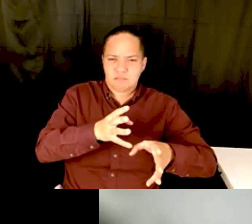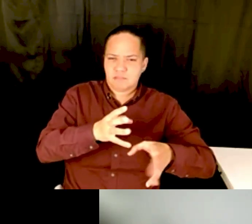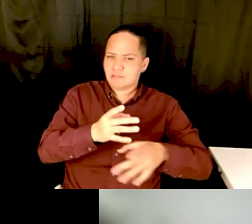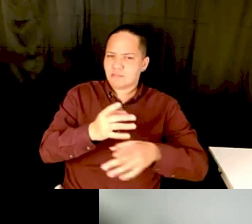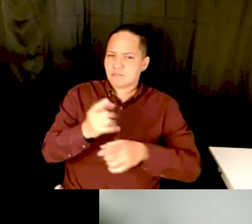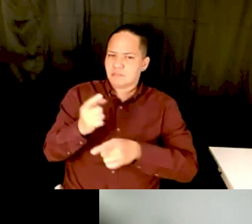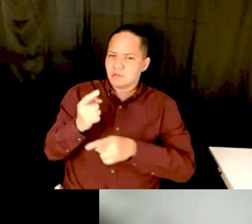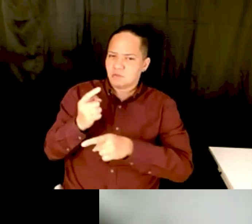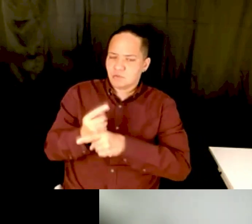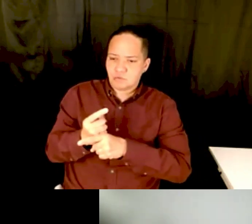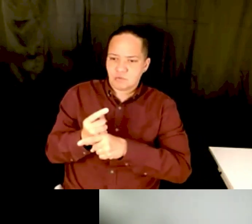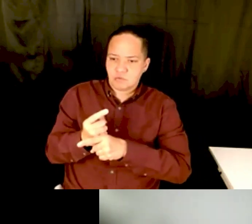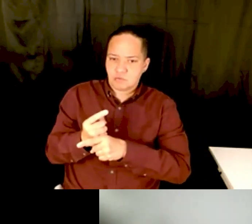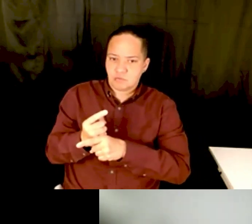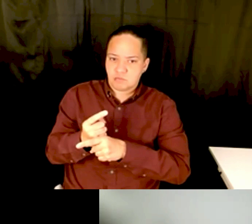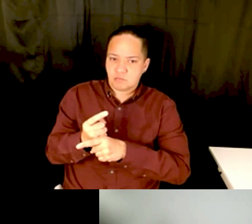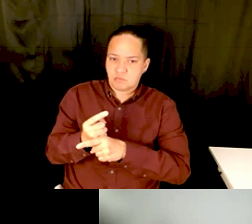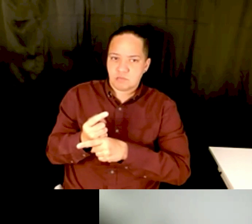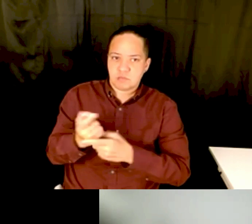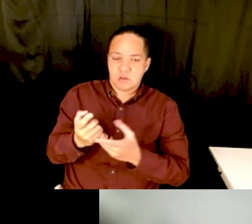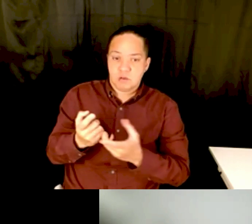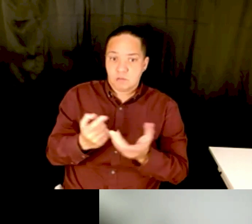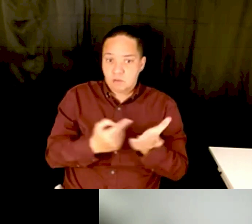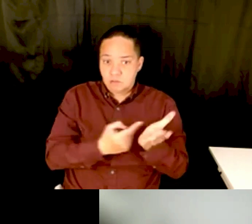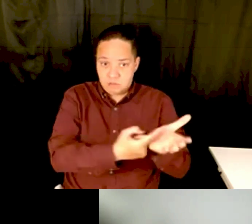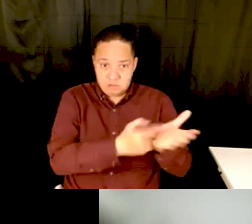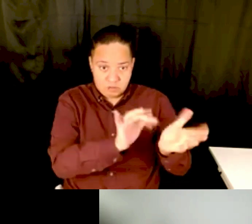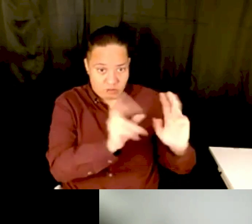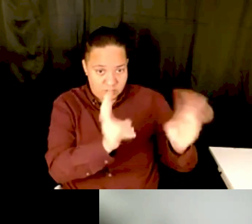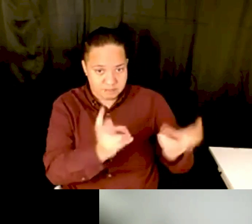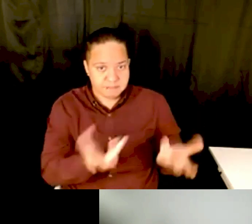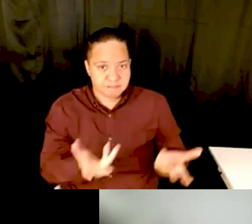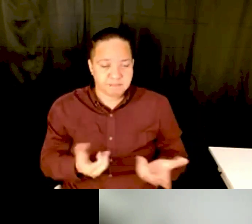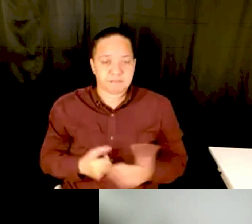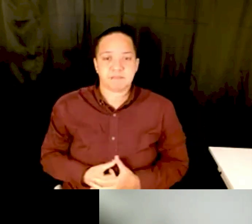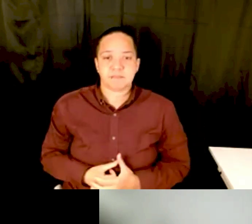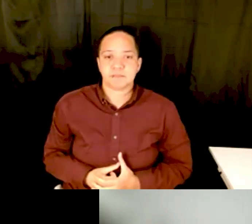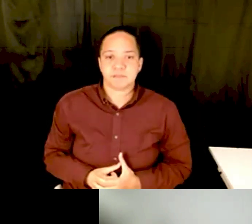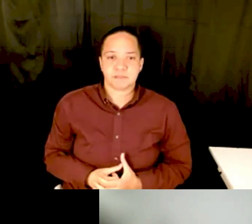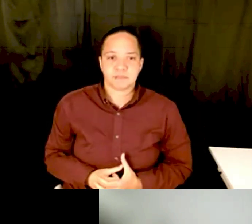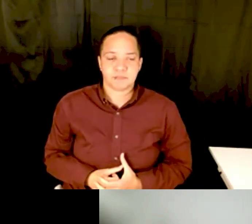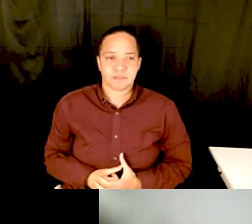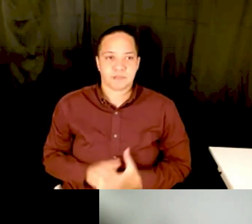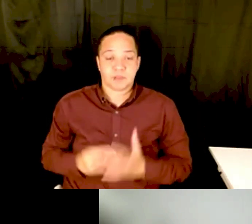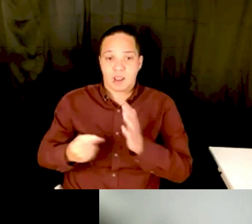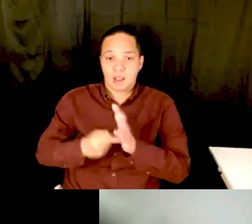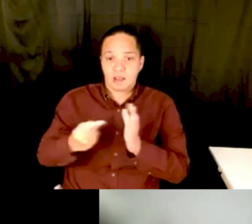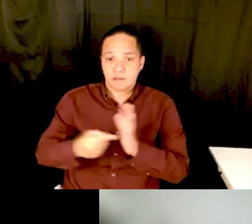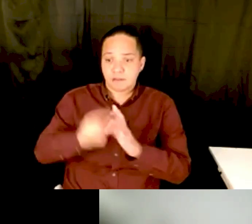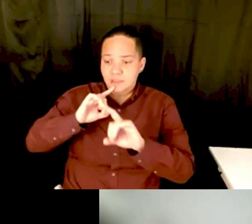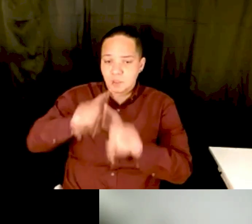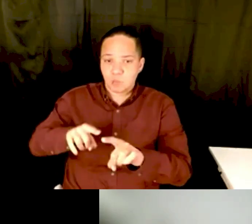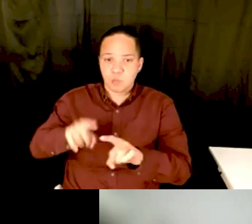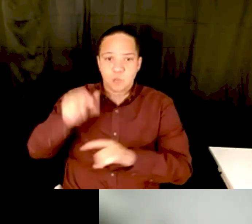eso no está bien. Vamos a hablar sobre ese tema. Así que a veces la respuesta del